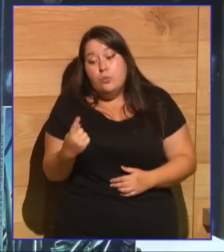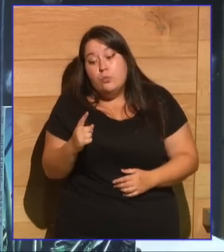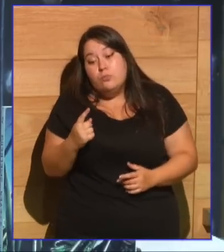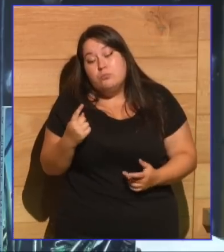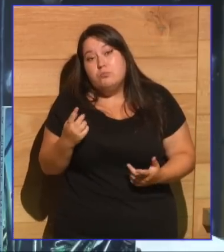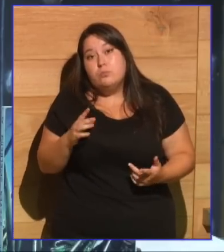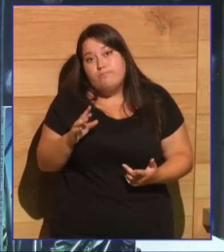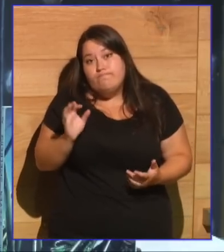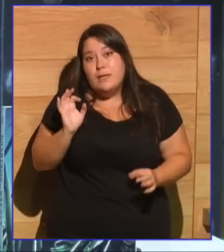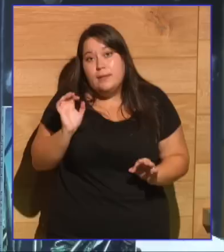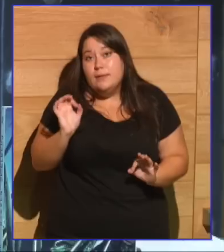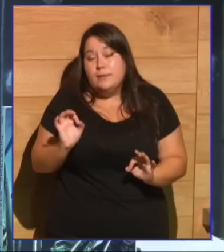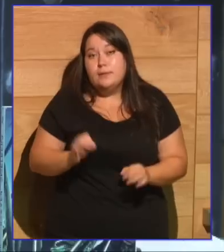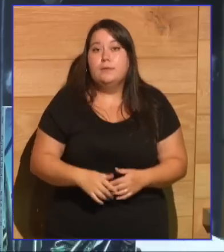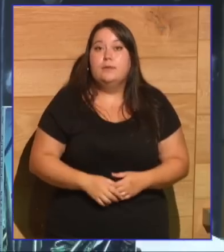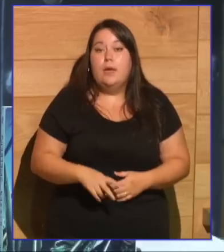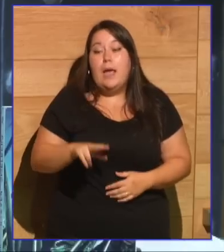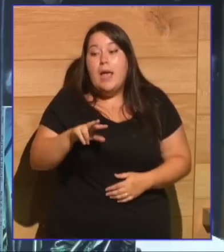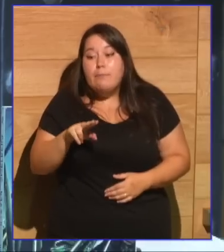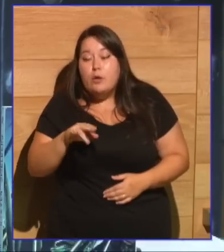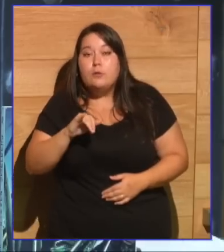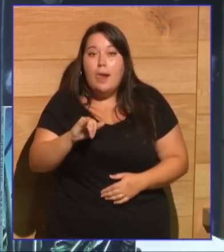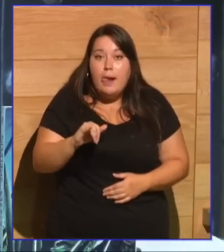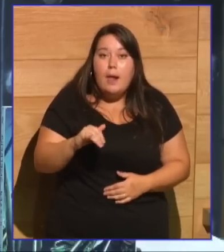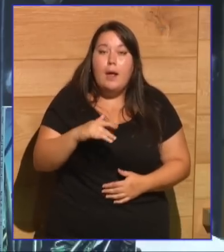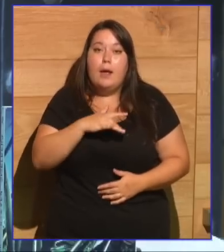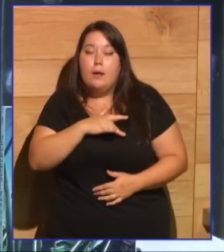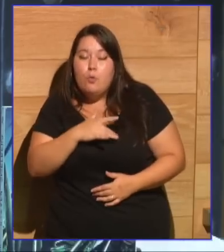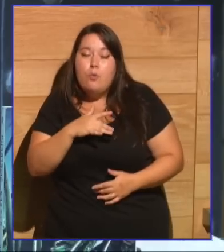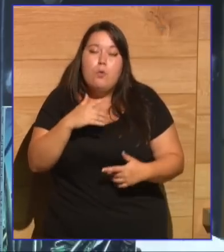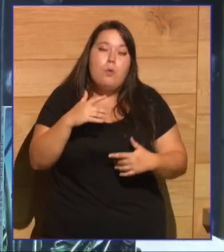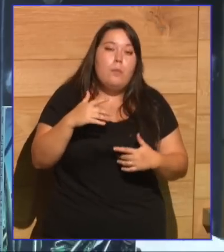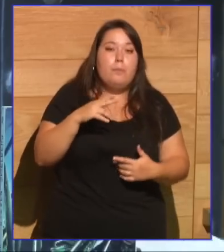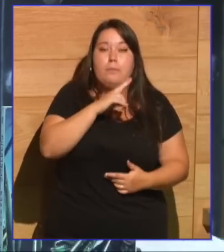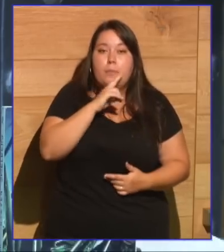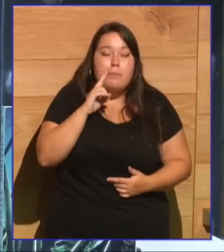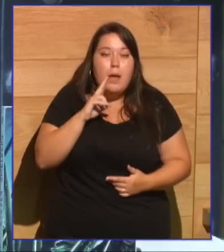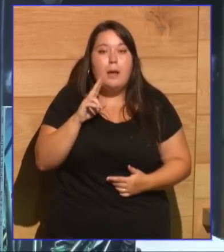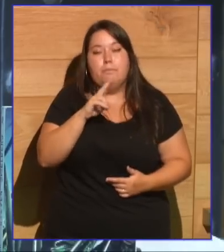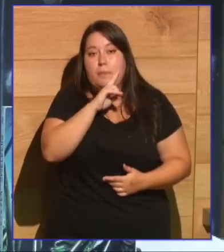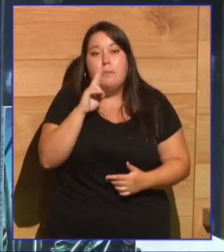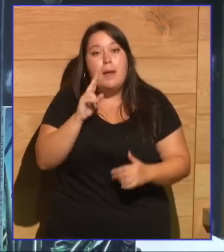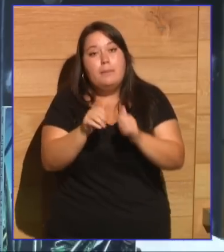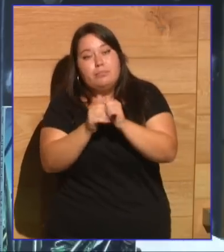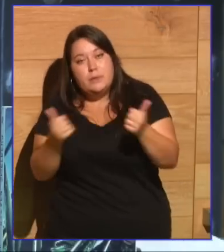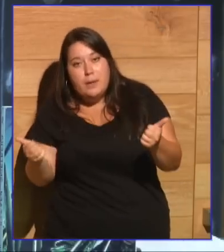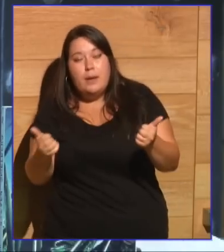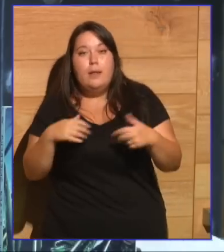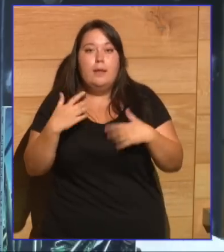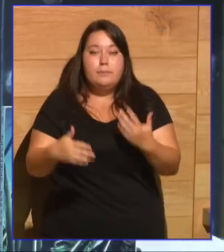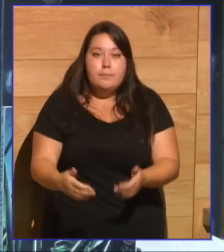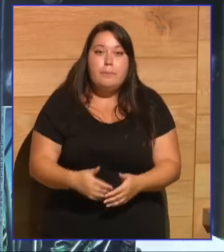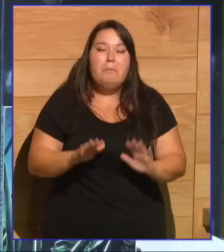que es un niño solitario es un niño que tiene hermanos y que le quieren y tiene una madre especial que la madre se ha divorciado pero en fin su vida sería